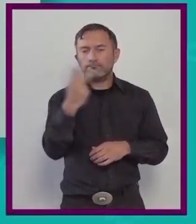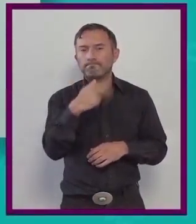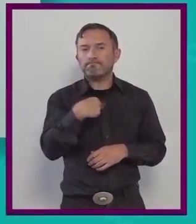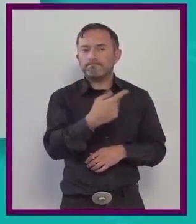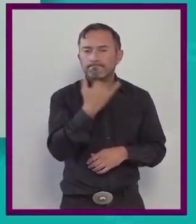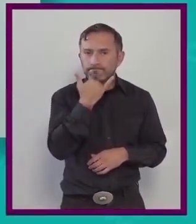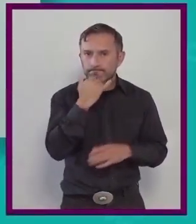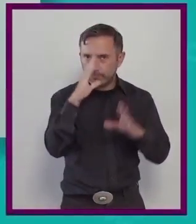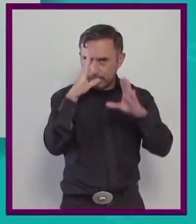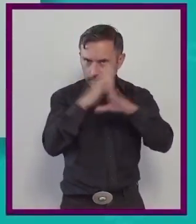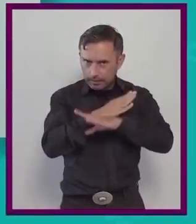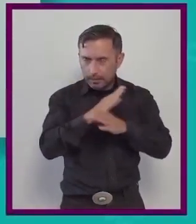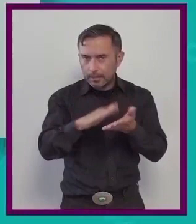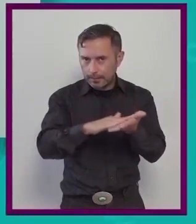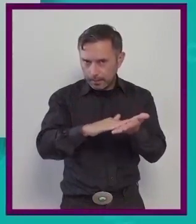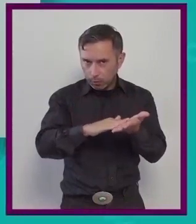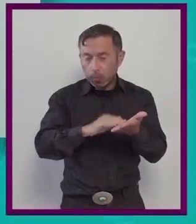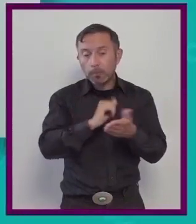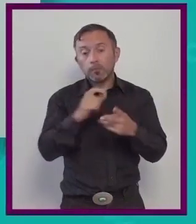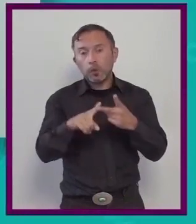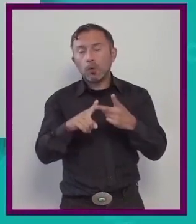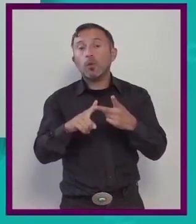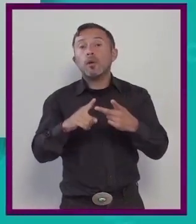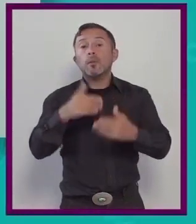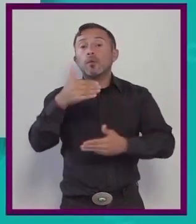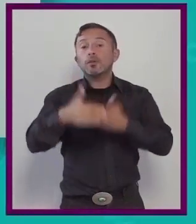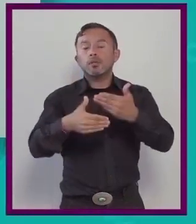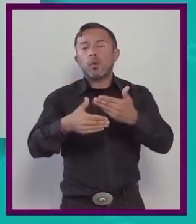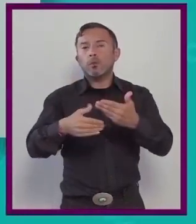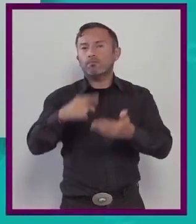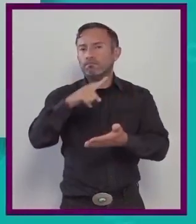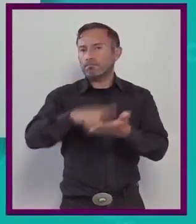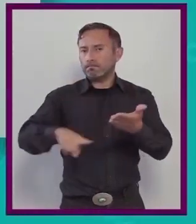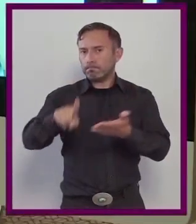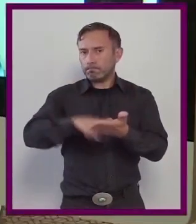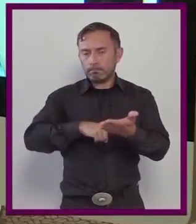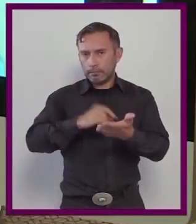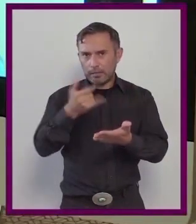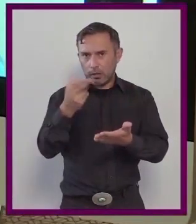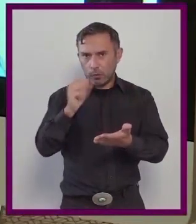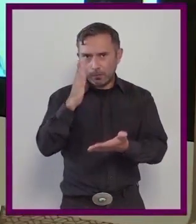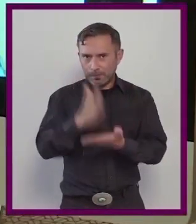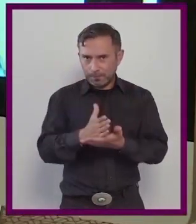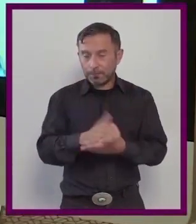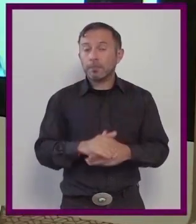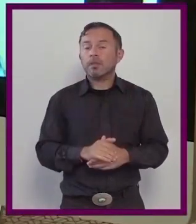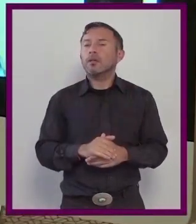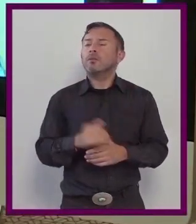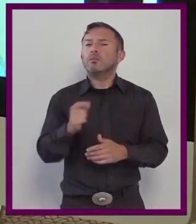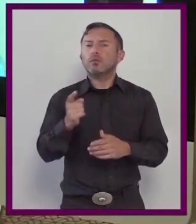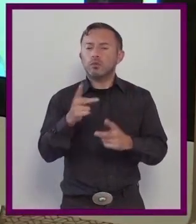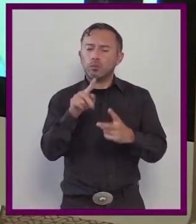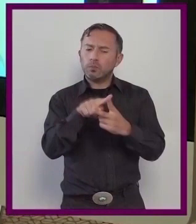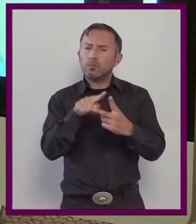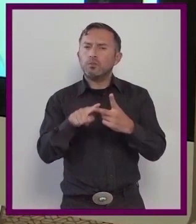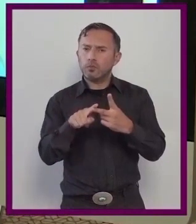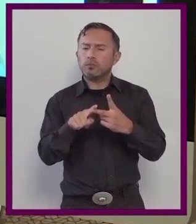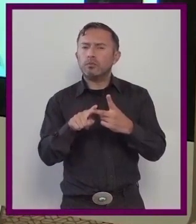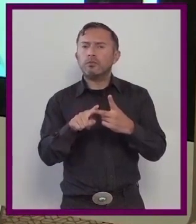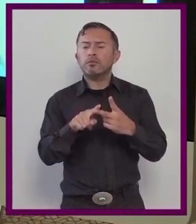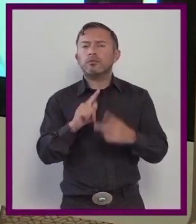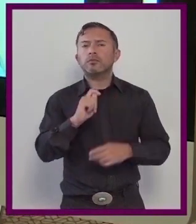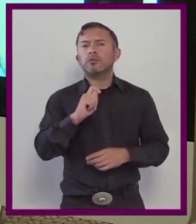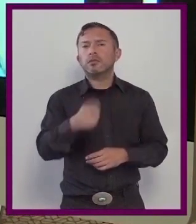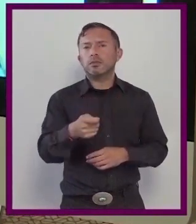es el acuerdo reparatorio y la suspensión condicional del proceso. Tanto el acuerdo reparatorio como la suspensión condicional